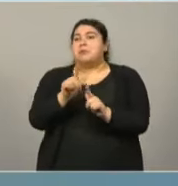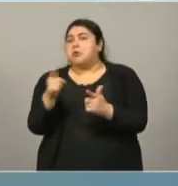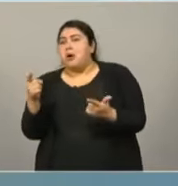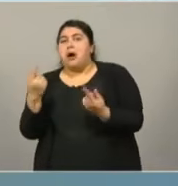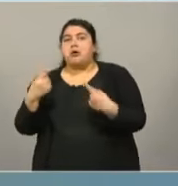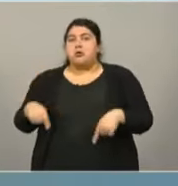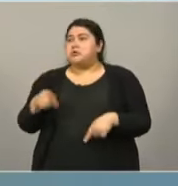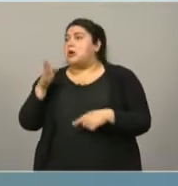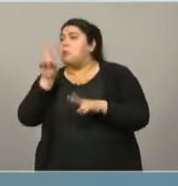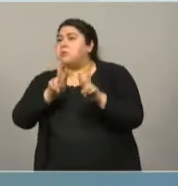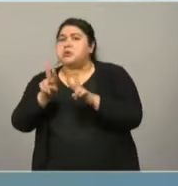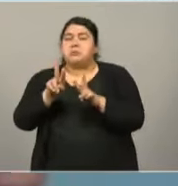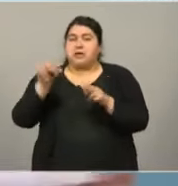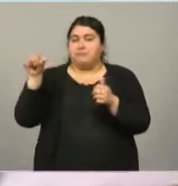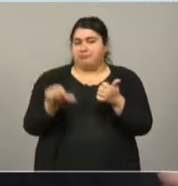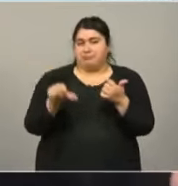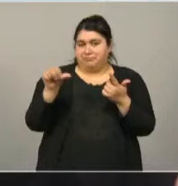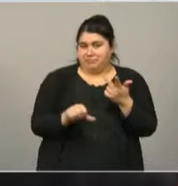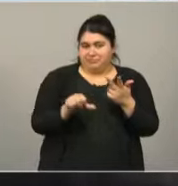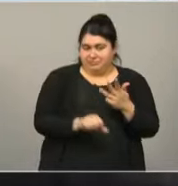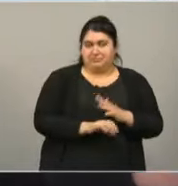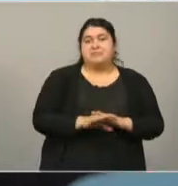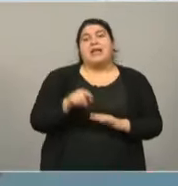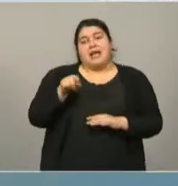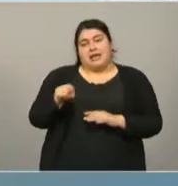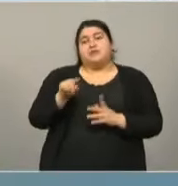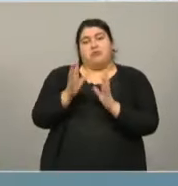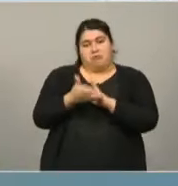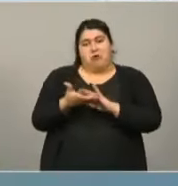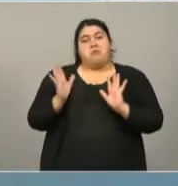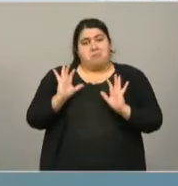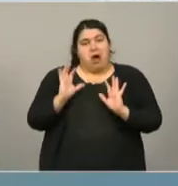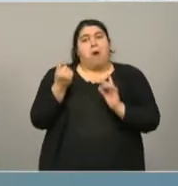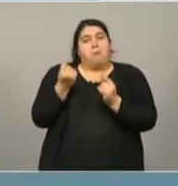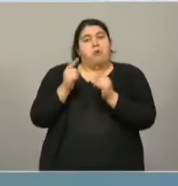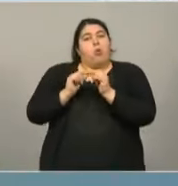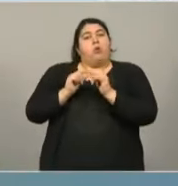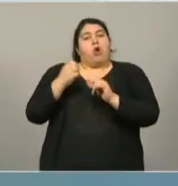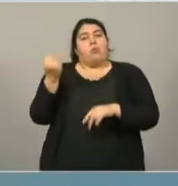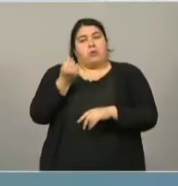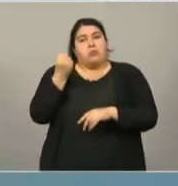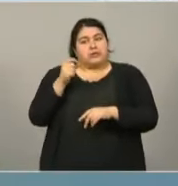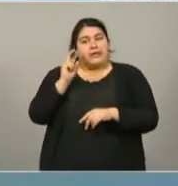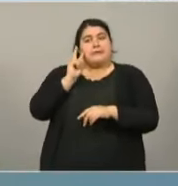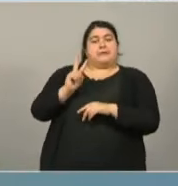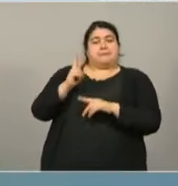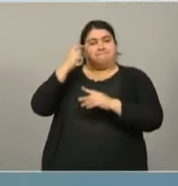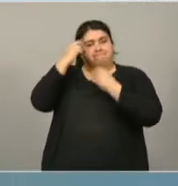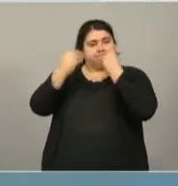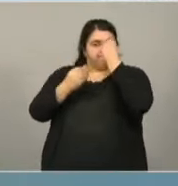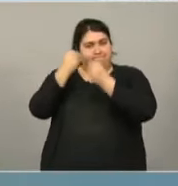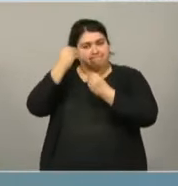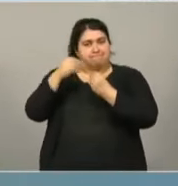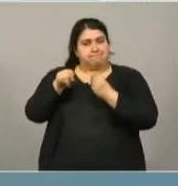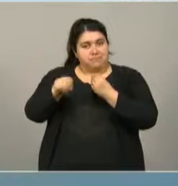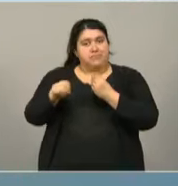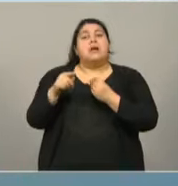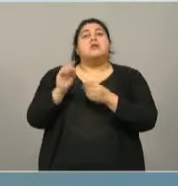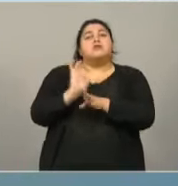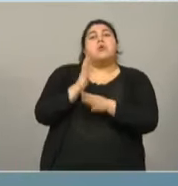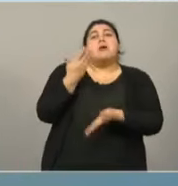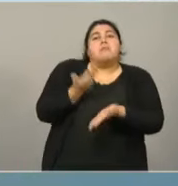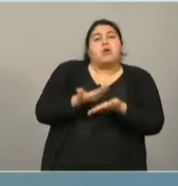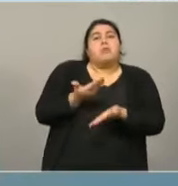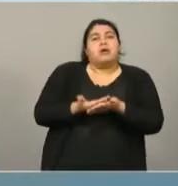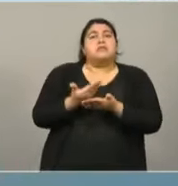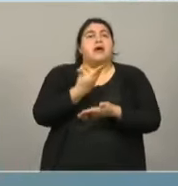ellos querían Buscar también habla entonces de un valor muy importante un dato que nos preocupa y es interesante parte de la política activa del